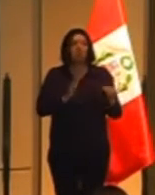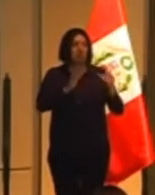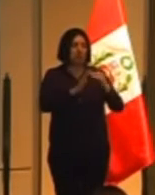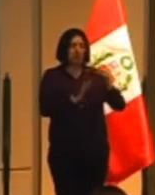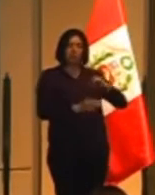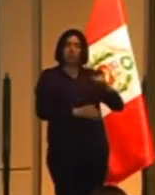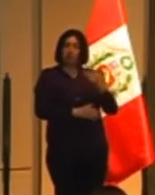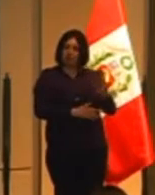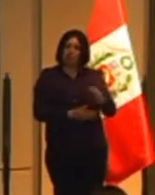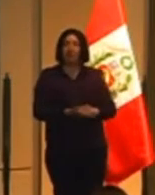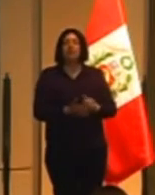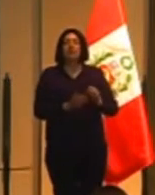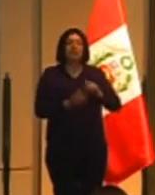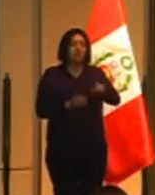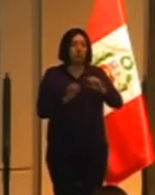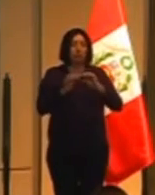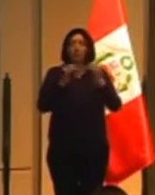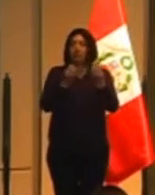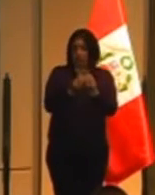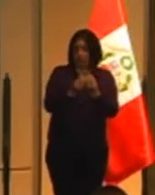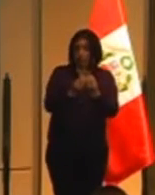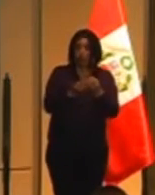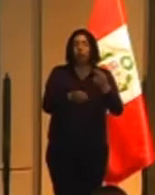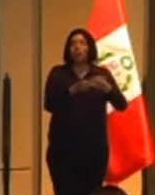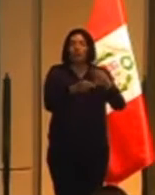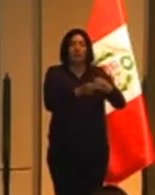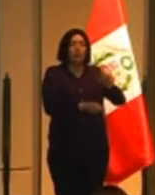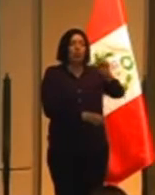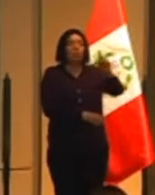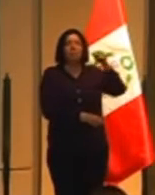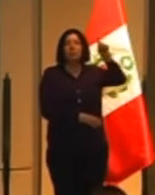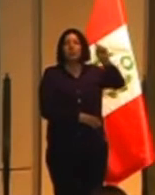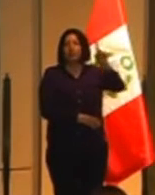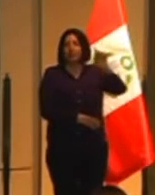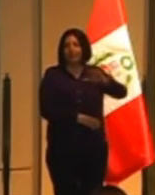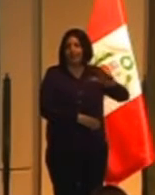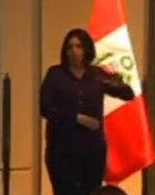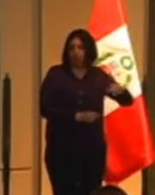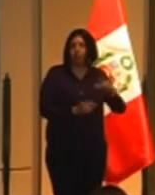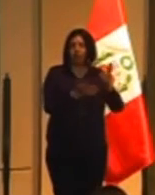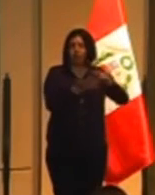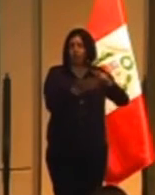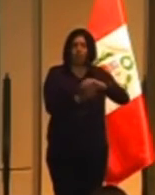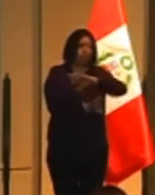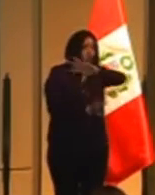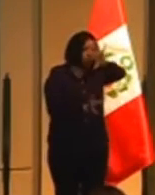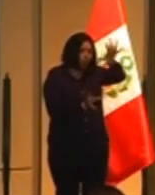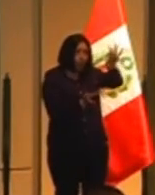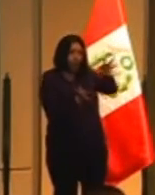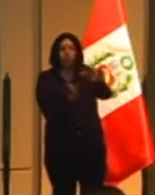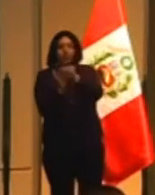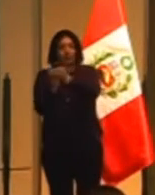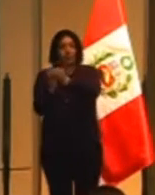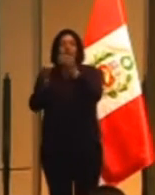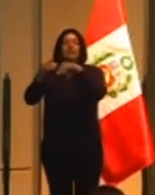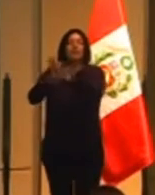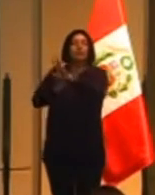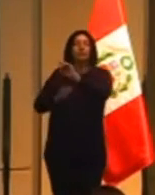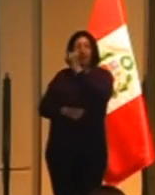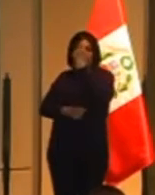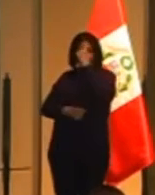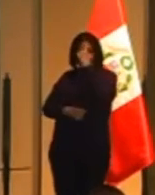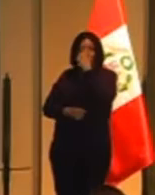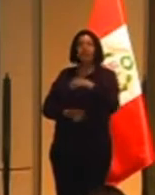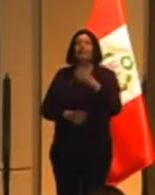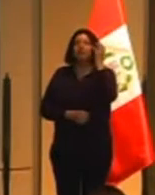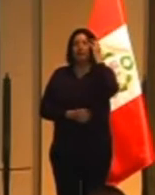y esta organización 1 millón de niños lectores. Entonces, todo esto se engloba dentro de nuestra política que se llama Miraflores Lee, que es